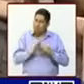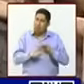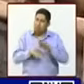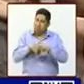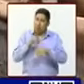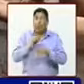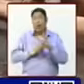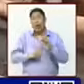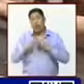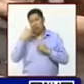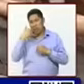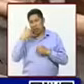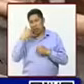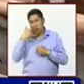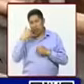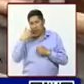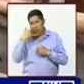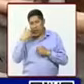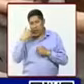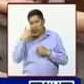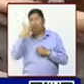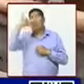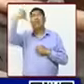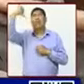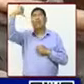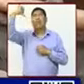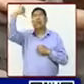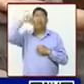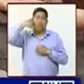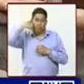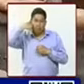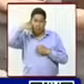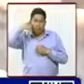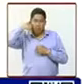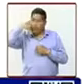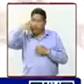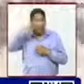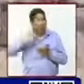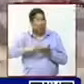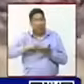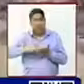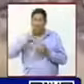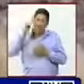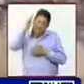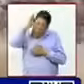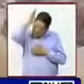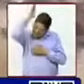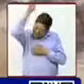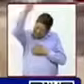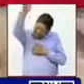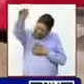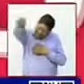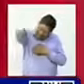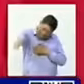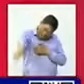familiares que han llamado buscando señal se están todavía adentro.